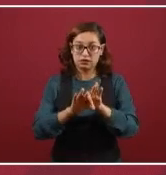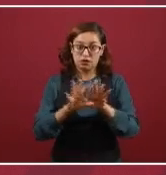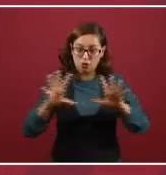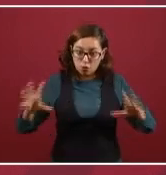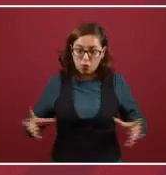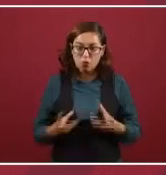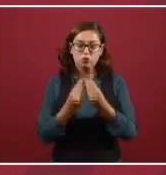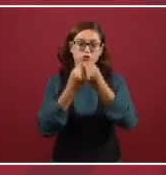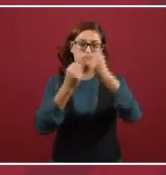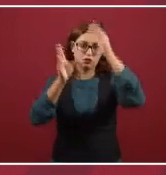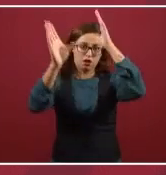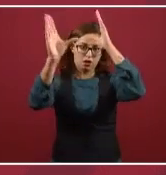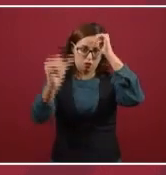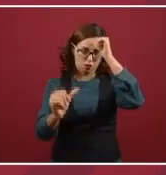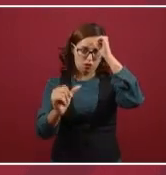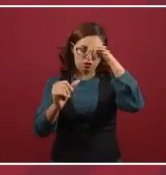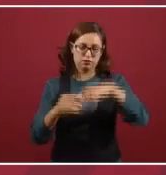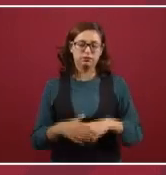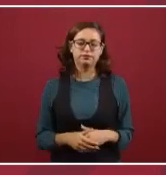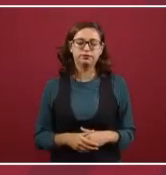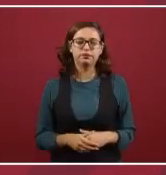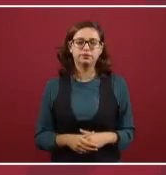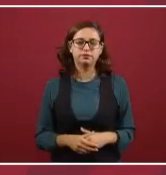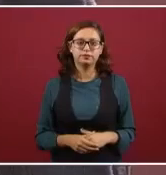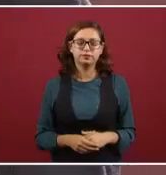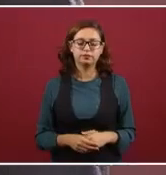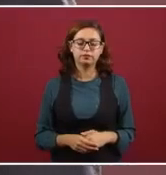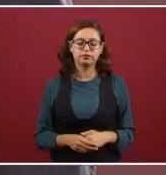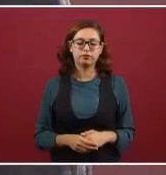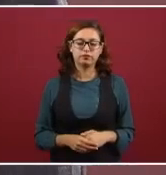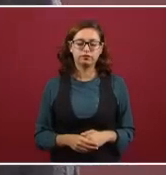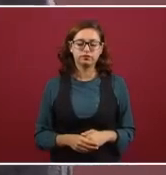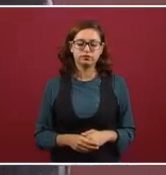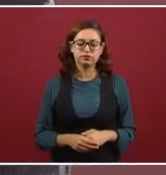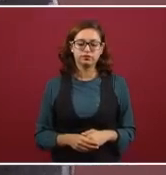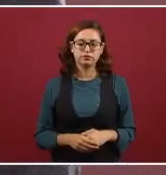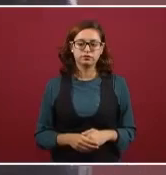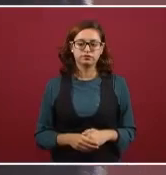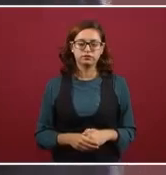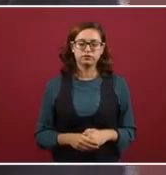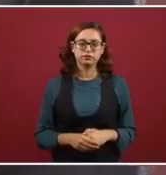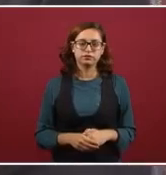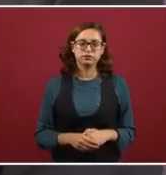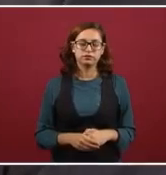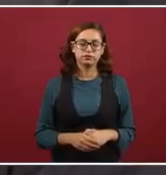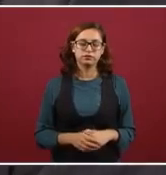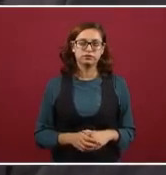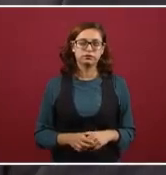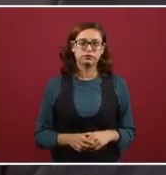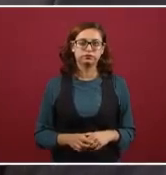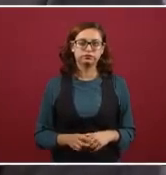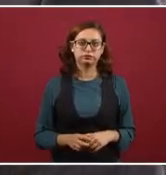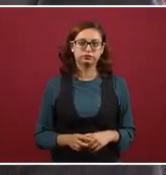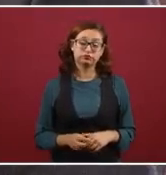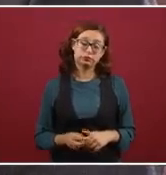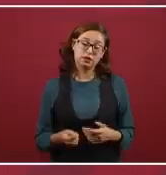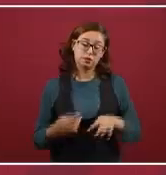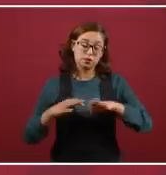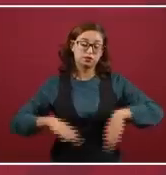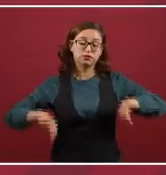todos, porque se requiere de la conciliación.